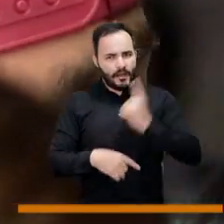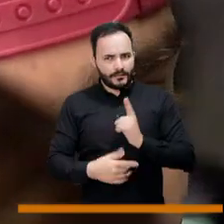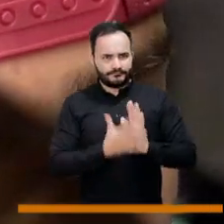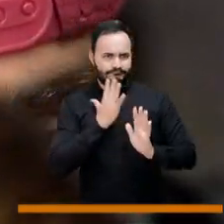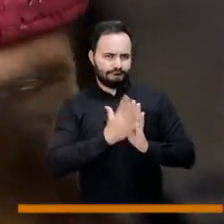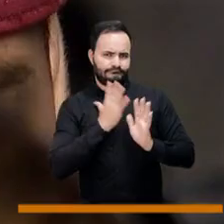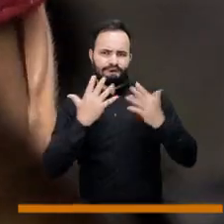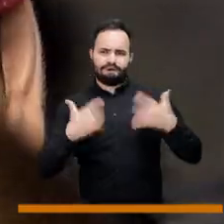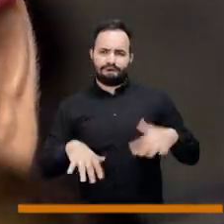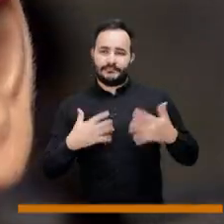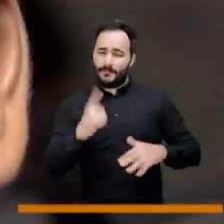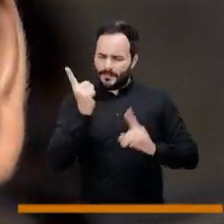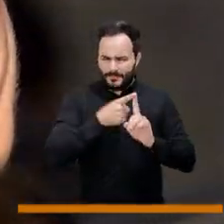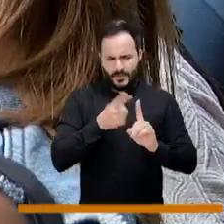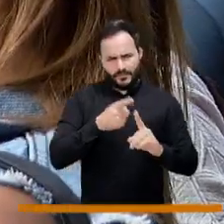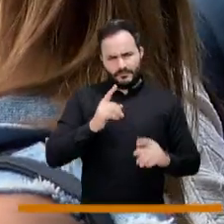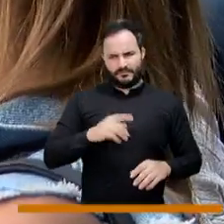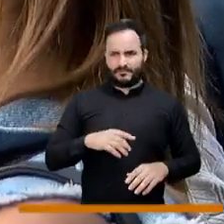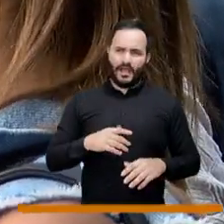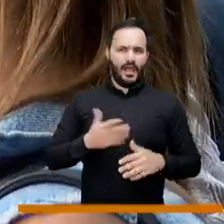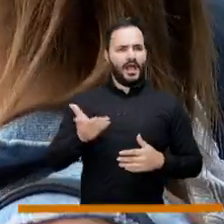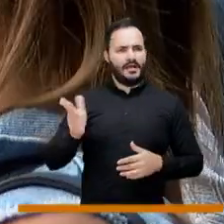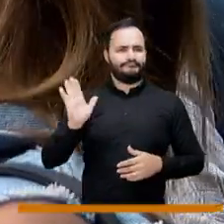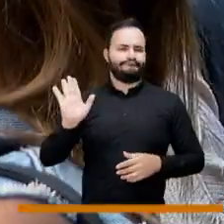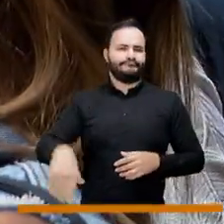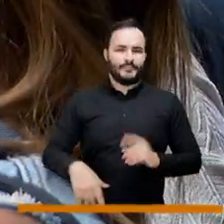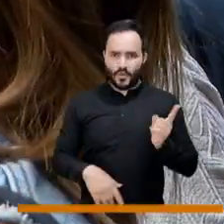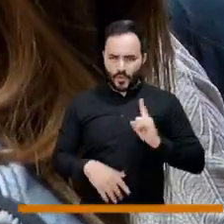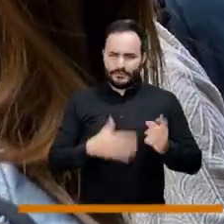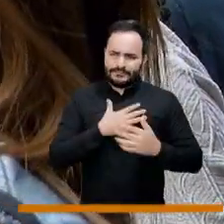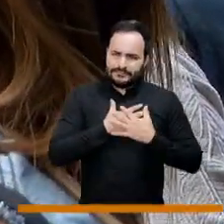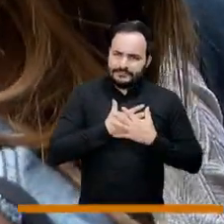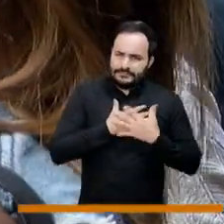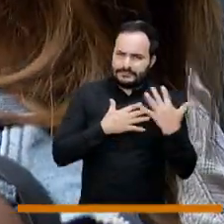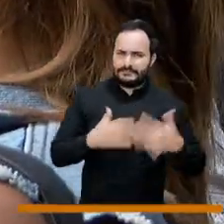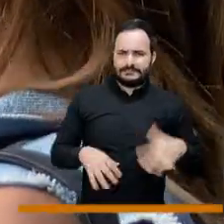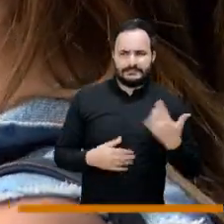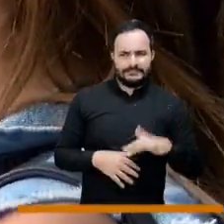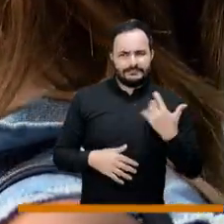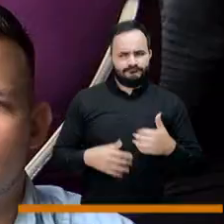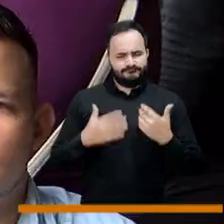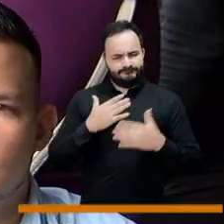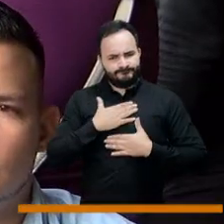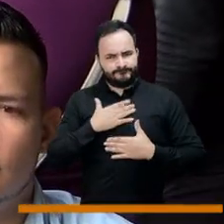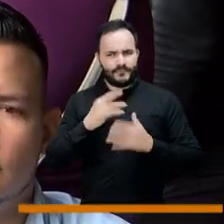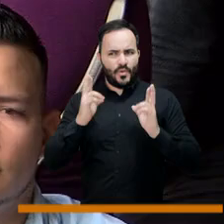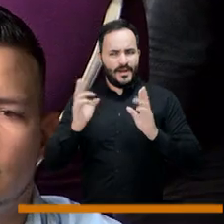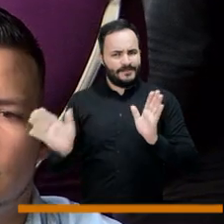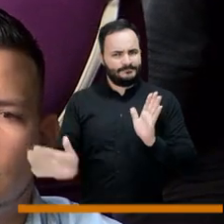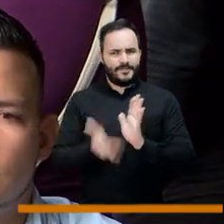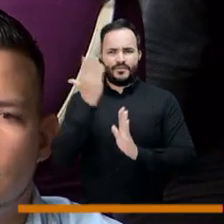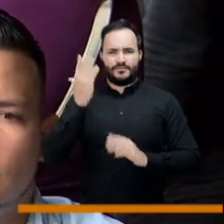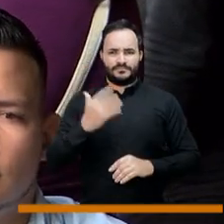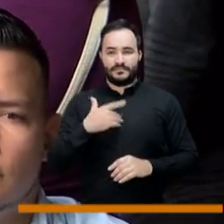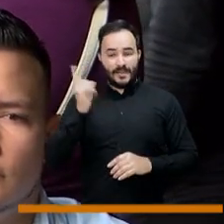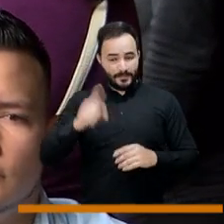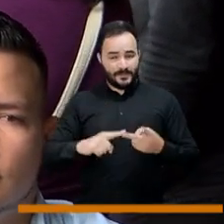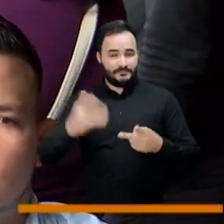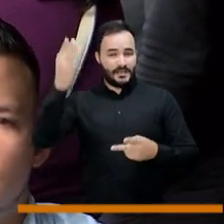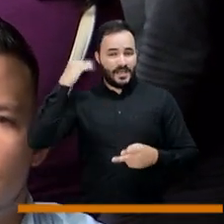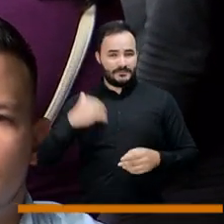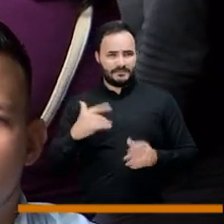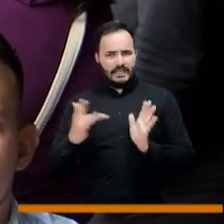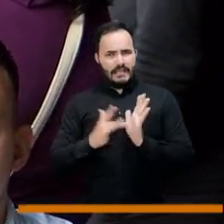mayor hermandad, somos hermanos. Adicionalmente, porque nosotros teníamos una deuda con Venezuela, porque Venezuela nos recibió 4 millones